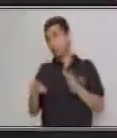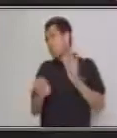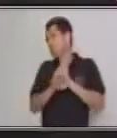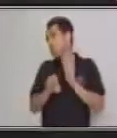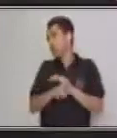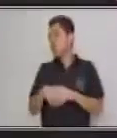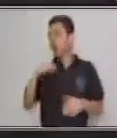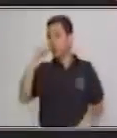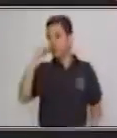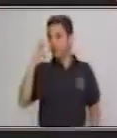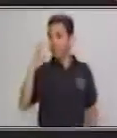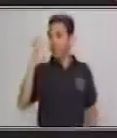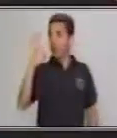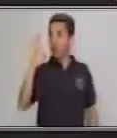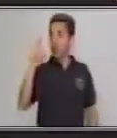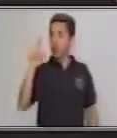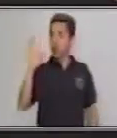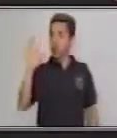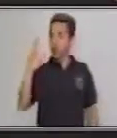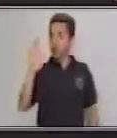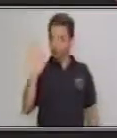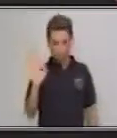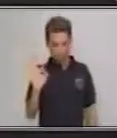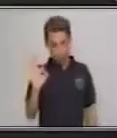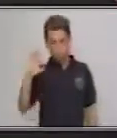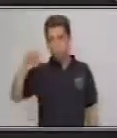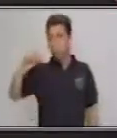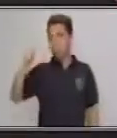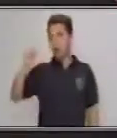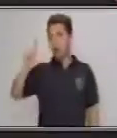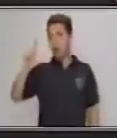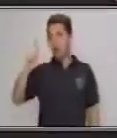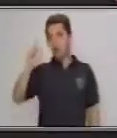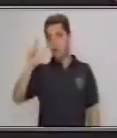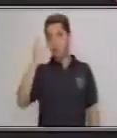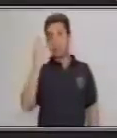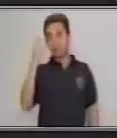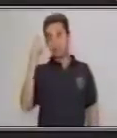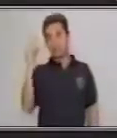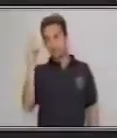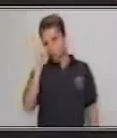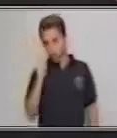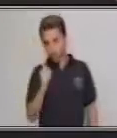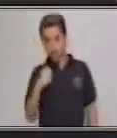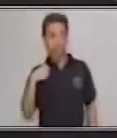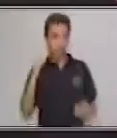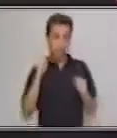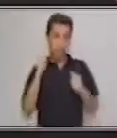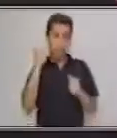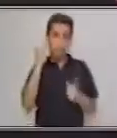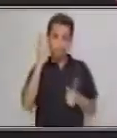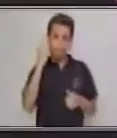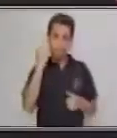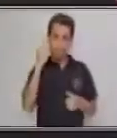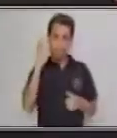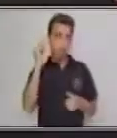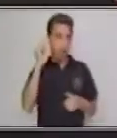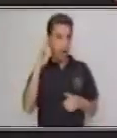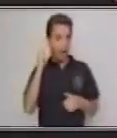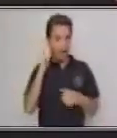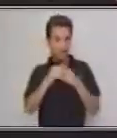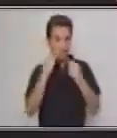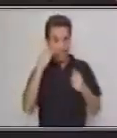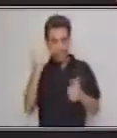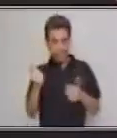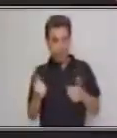Palacios Flores o, por ejemplo, podemos escribir sobre nuestra abuelita o nuestro abuelito. O personajes importantes. En Guatemala, uno de